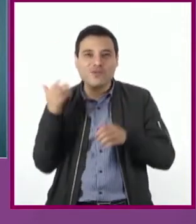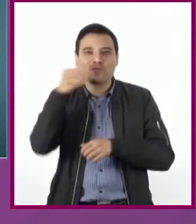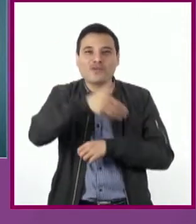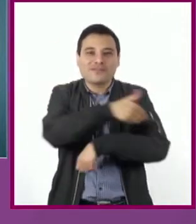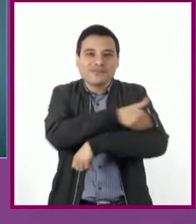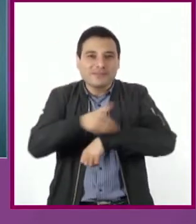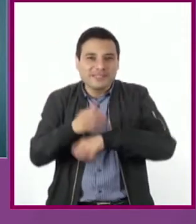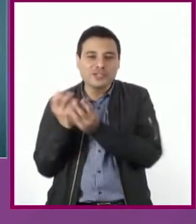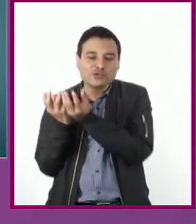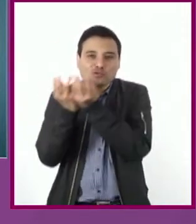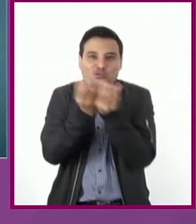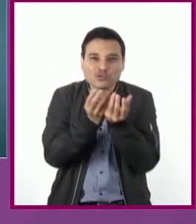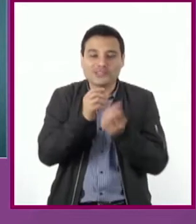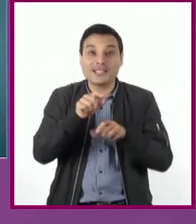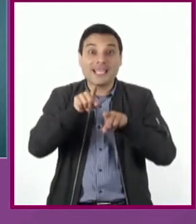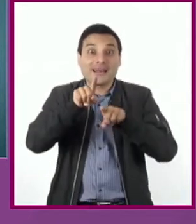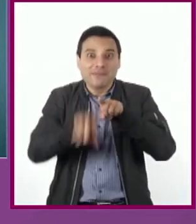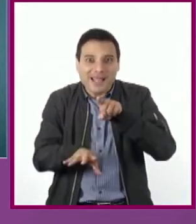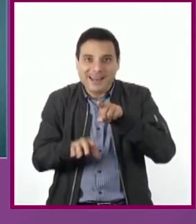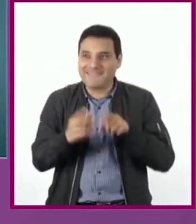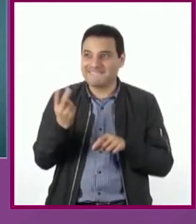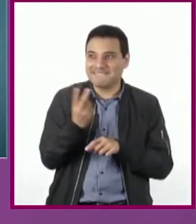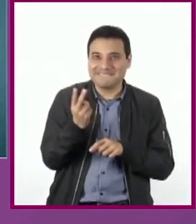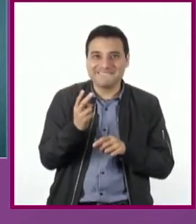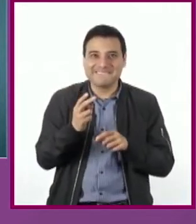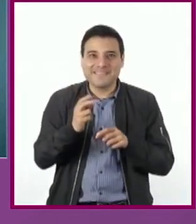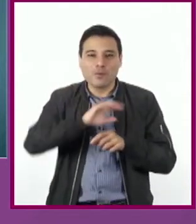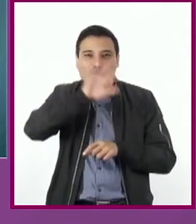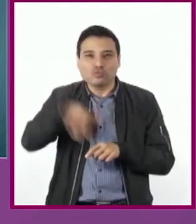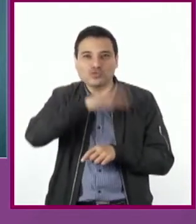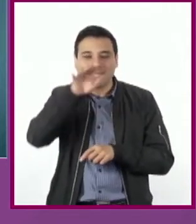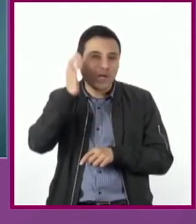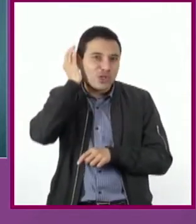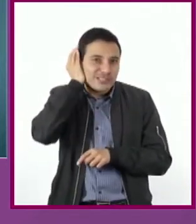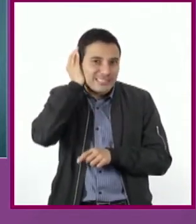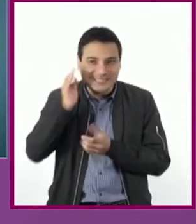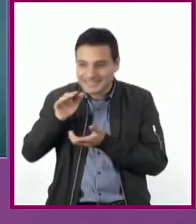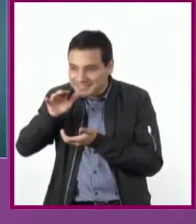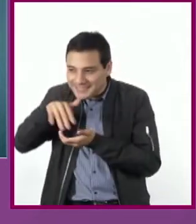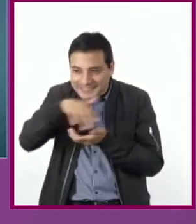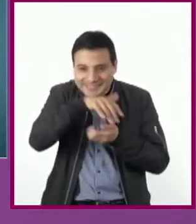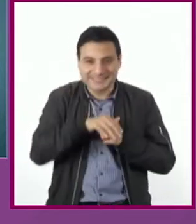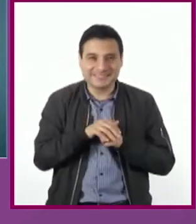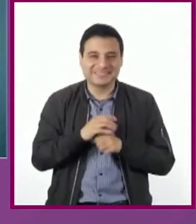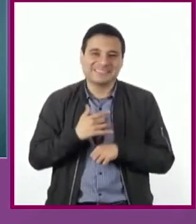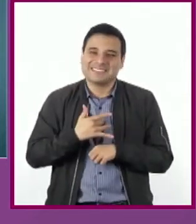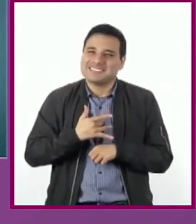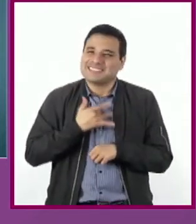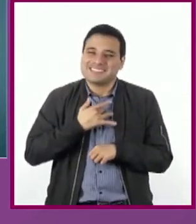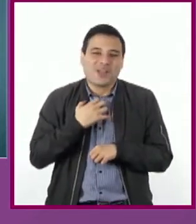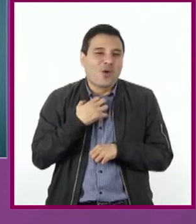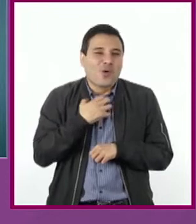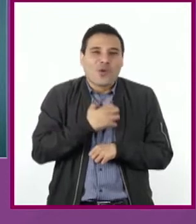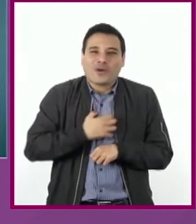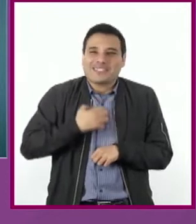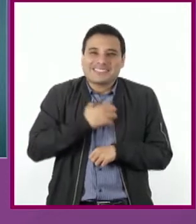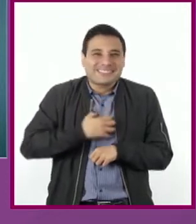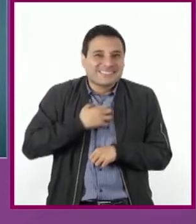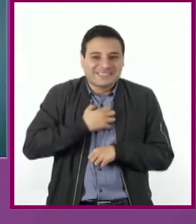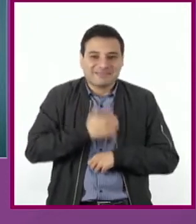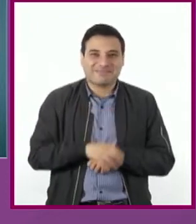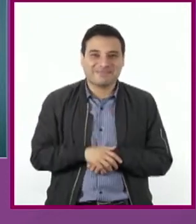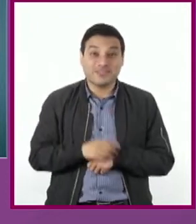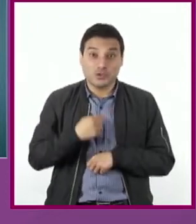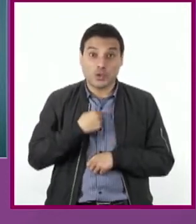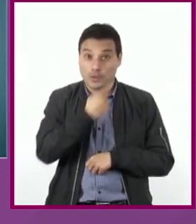niña y con mi hermana juntábamos conchitas. ¡Ah! ¡Qué bien se siente! Me pone feliz recordar eso. Cierro